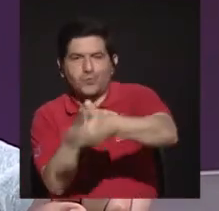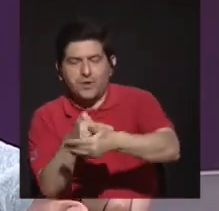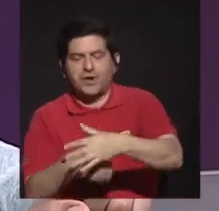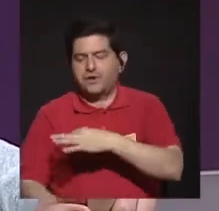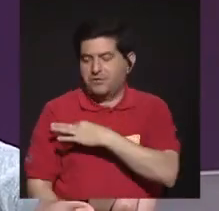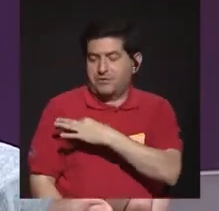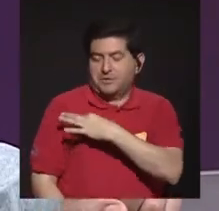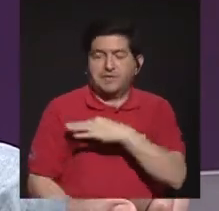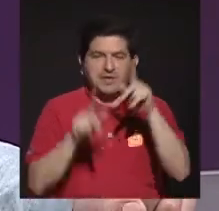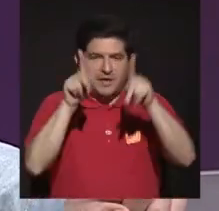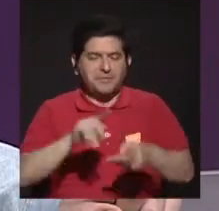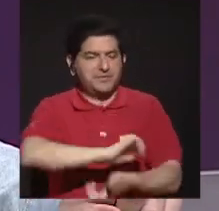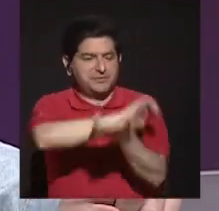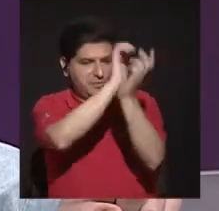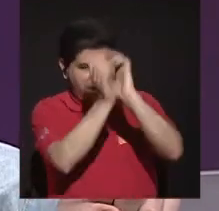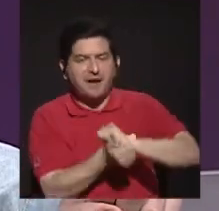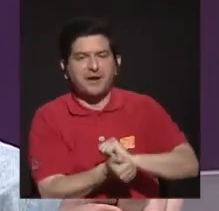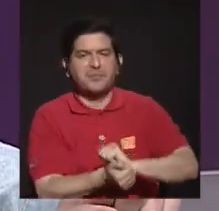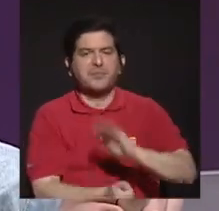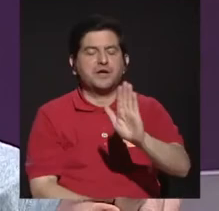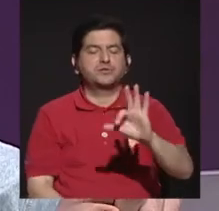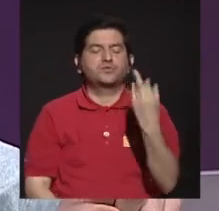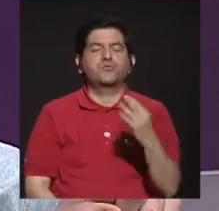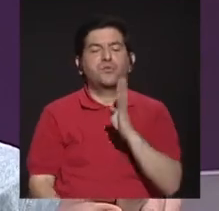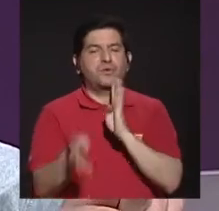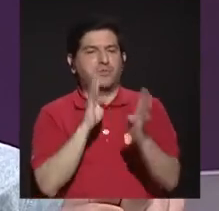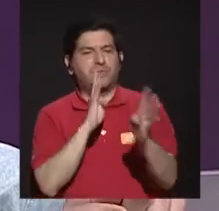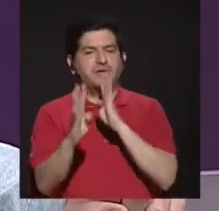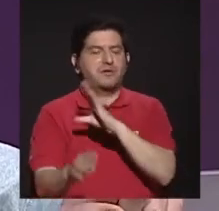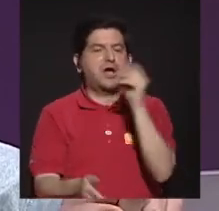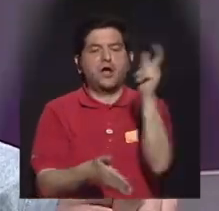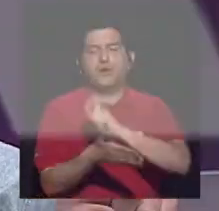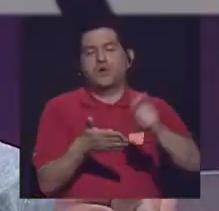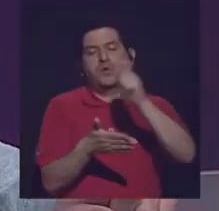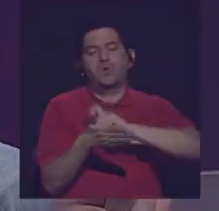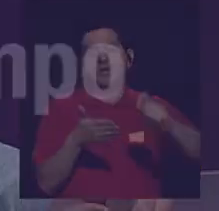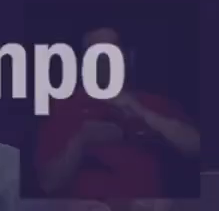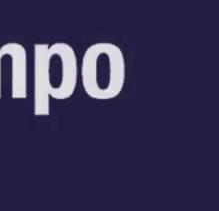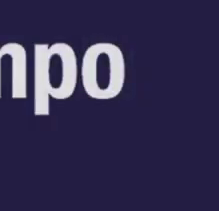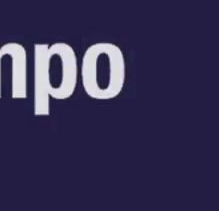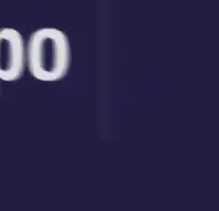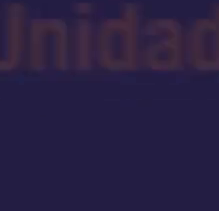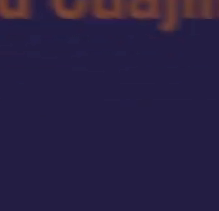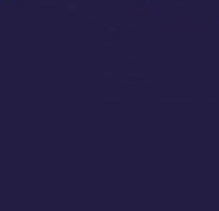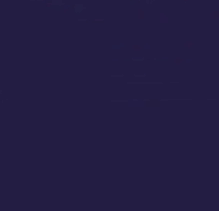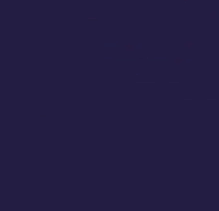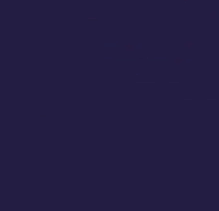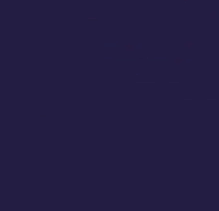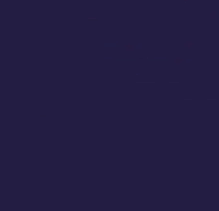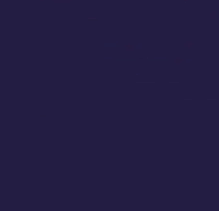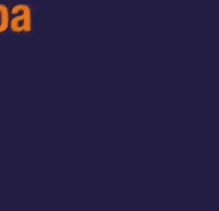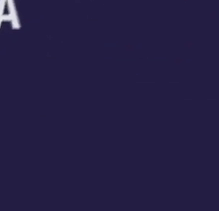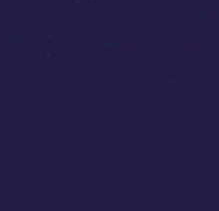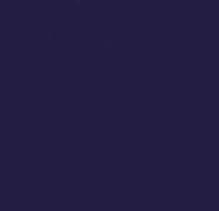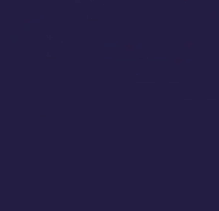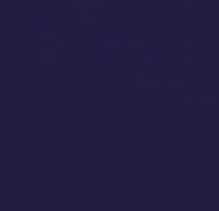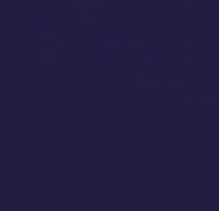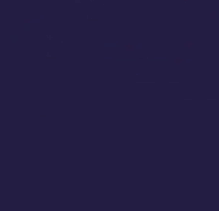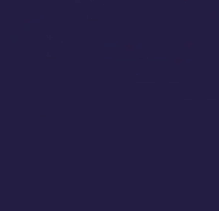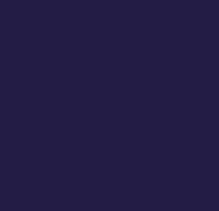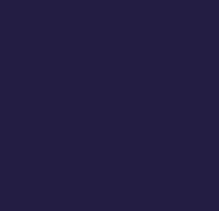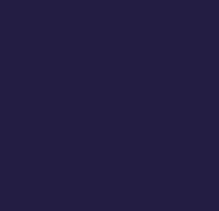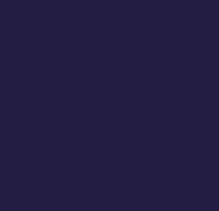invitar a las personas a cambiar sus su forma de hablar o de escribir, redacciones sobre todo institucionales, como lo hacen de manera